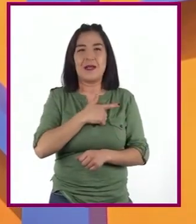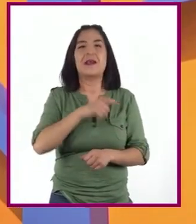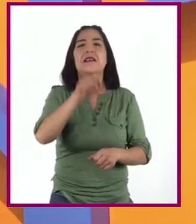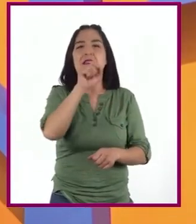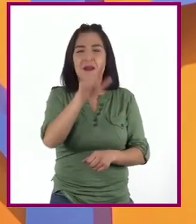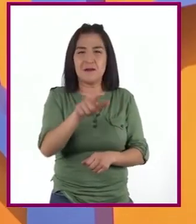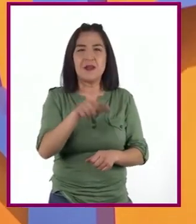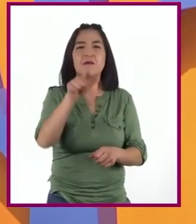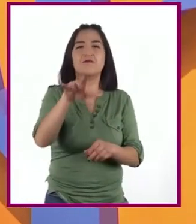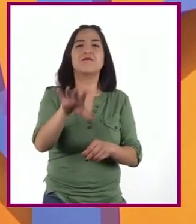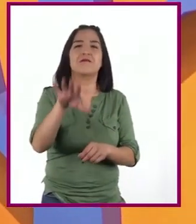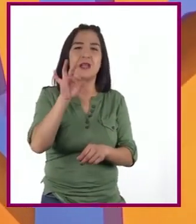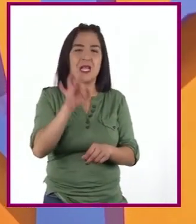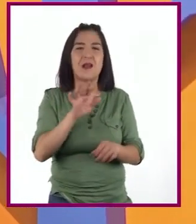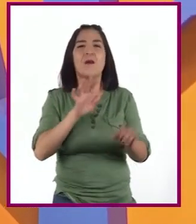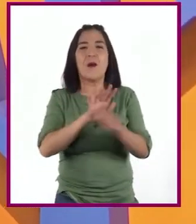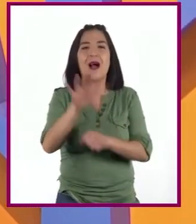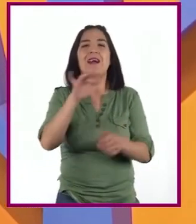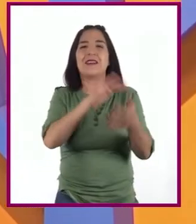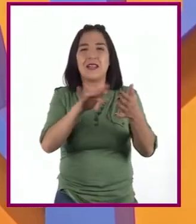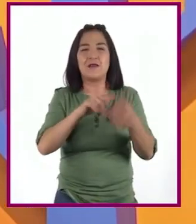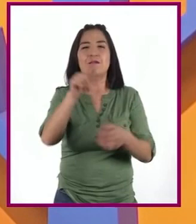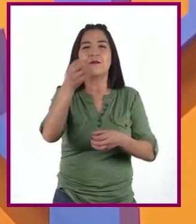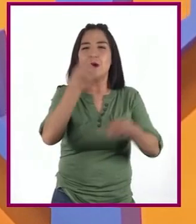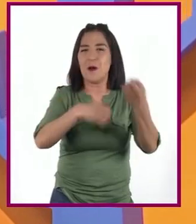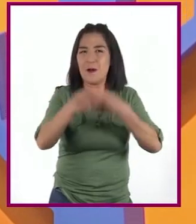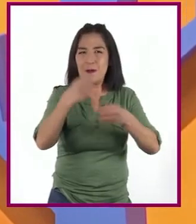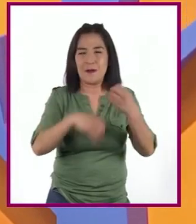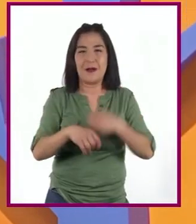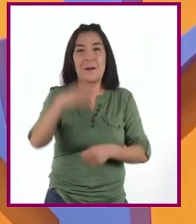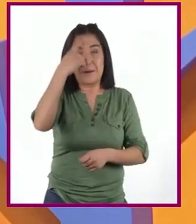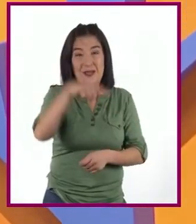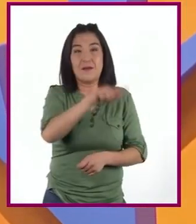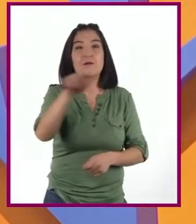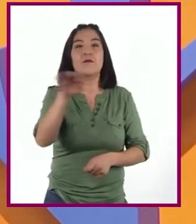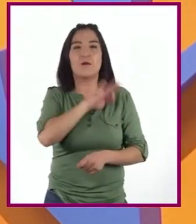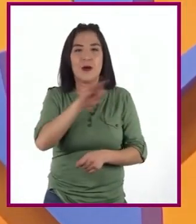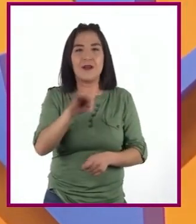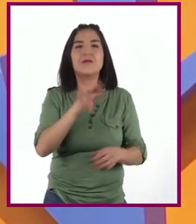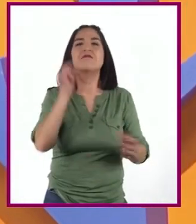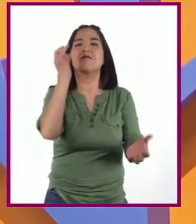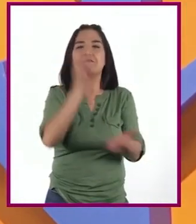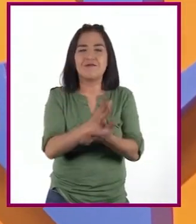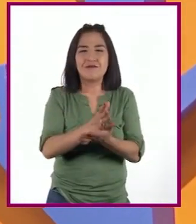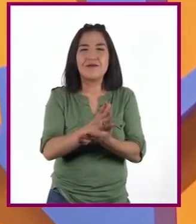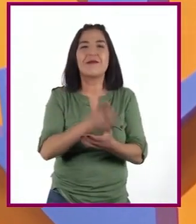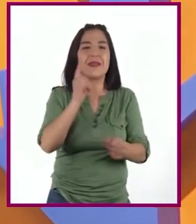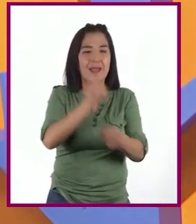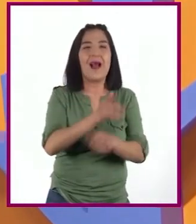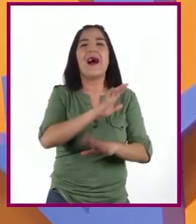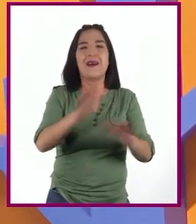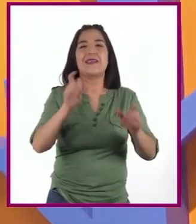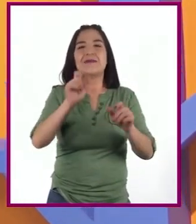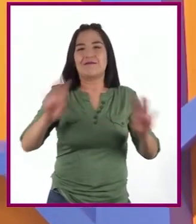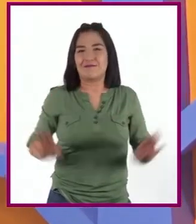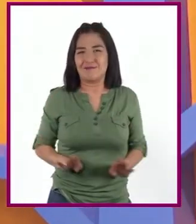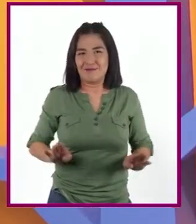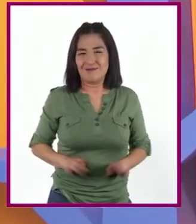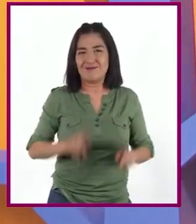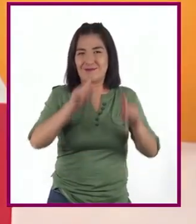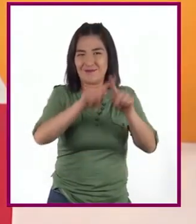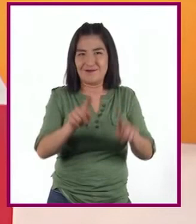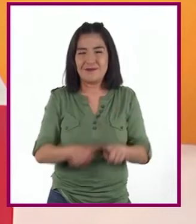también seleccionen y lean algunas de sus obras para que puedan identificar alguna de sus